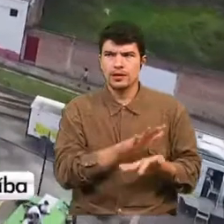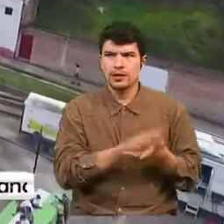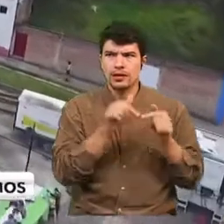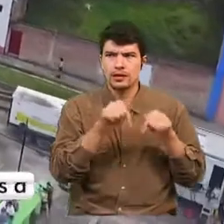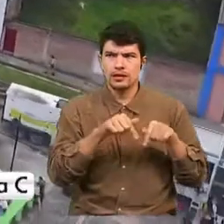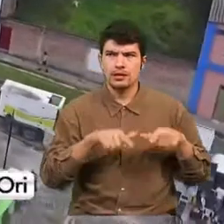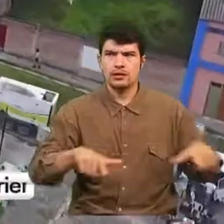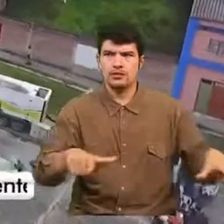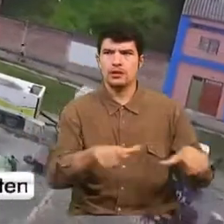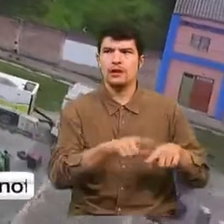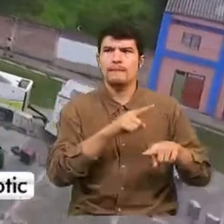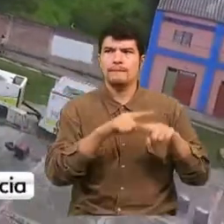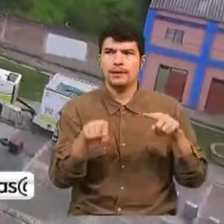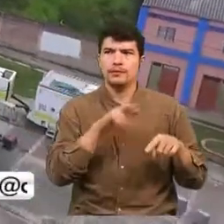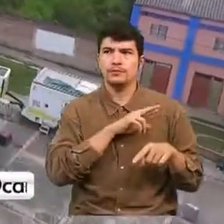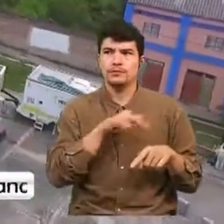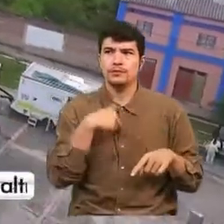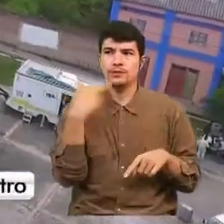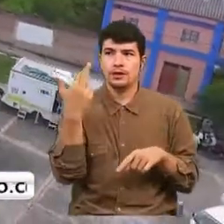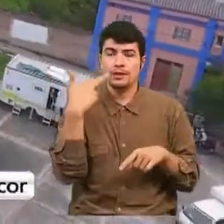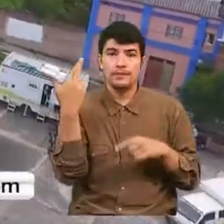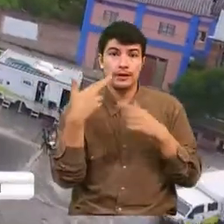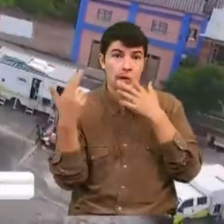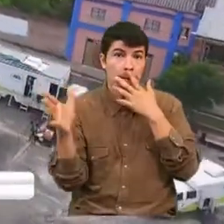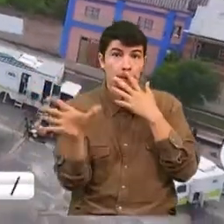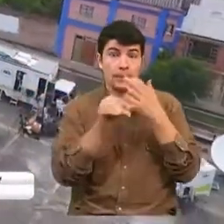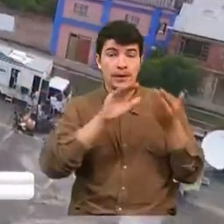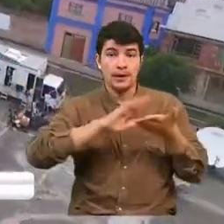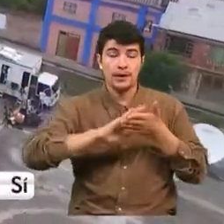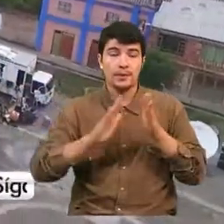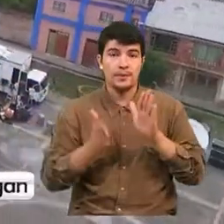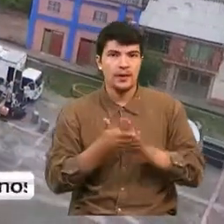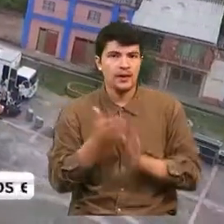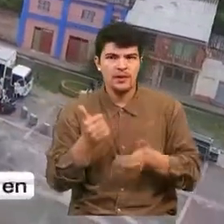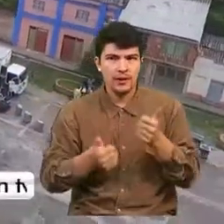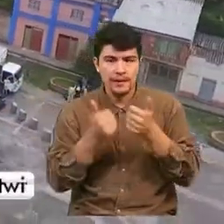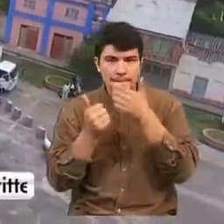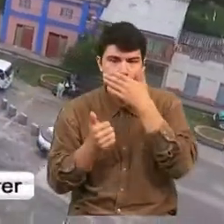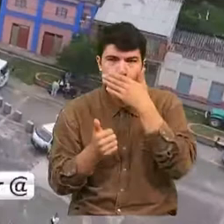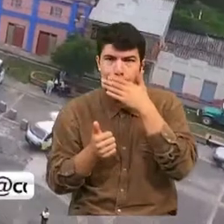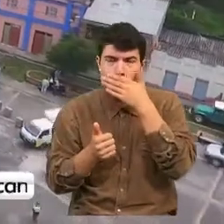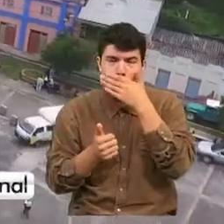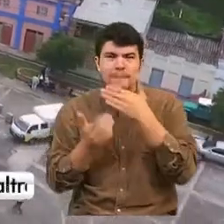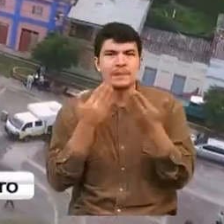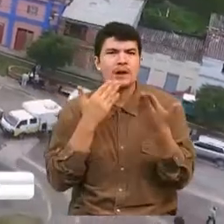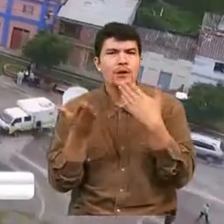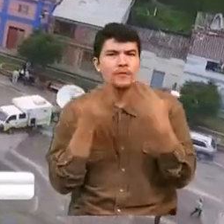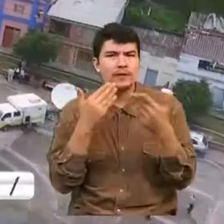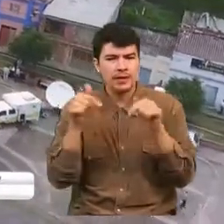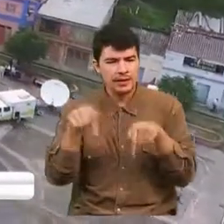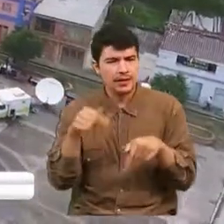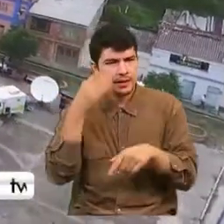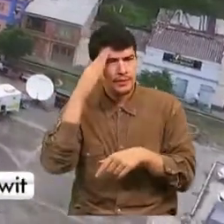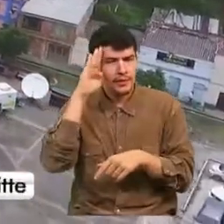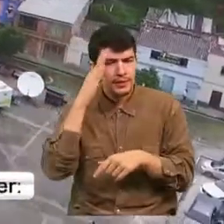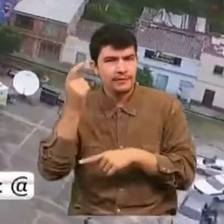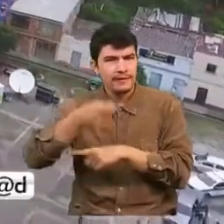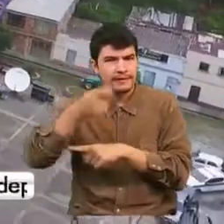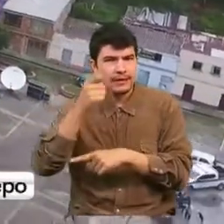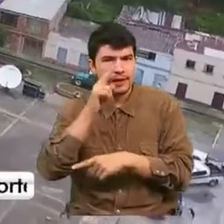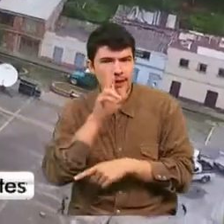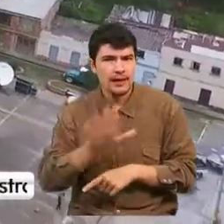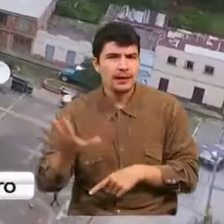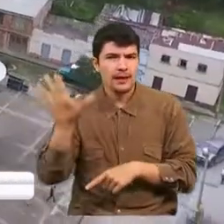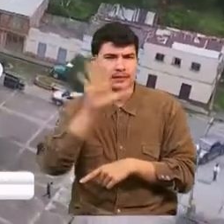provincia, pero sí reiteramos a toda nuestra comunidad lo que es que confíe en nuestra policía, en nuestras autoridades, Fiscalía General de